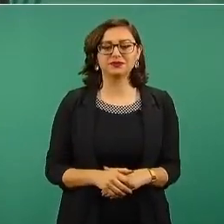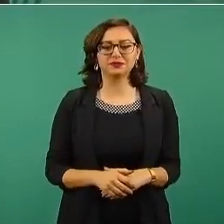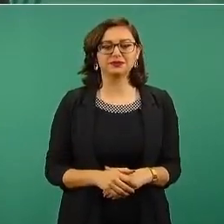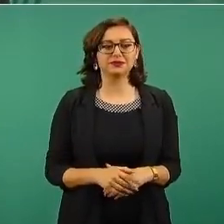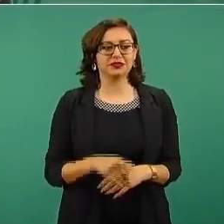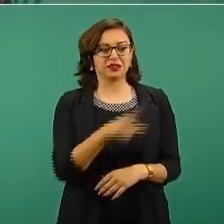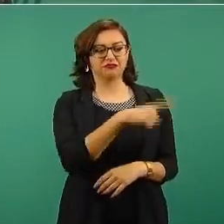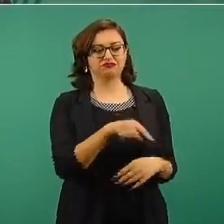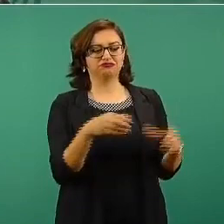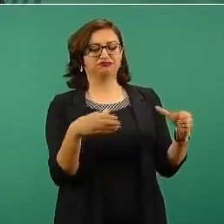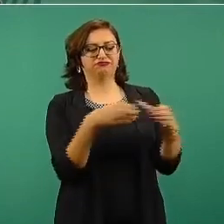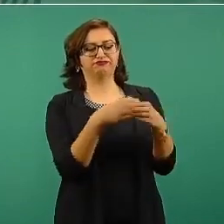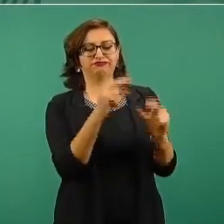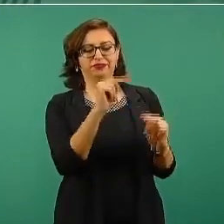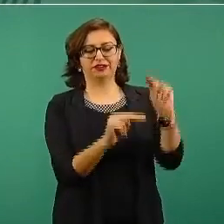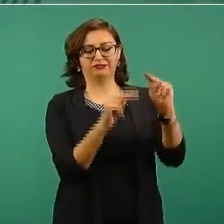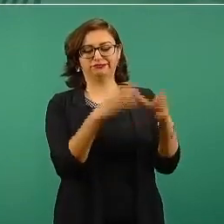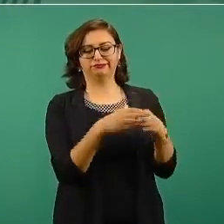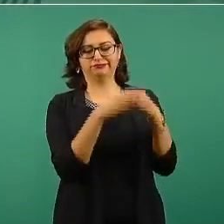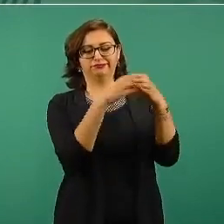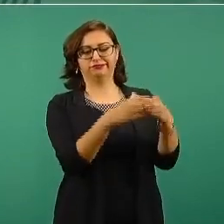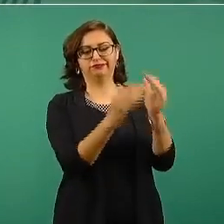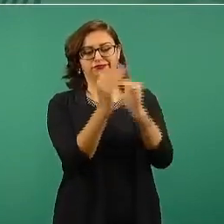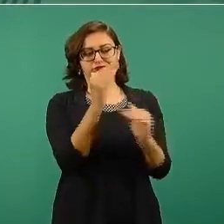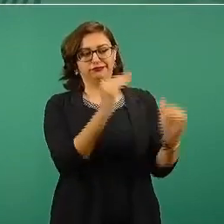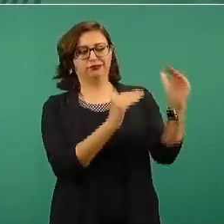la clase alta y